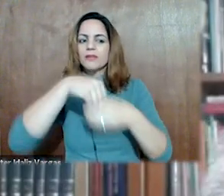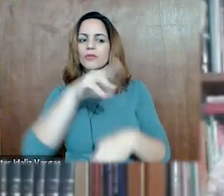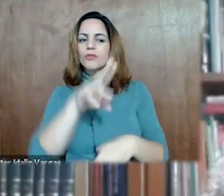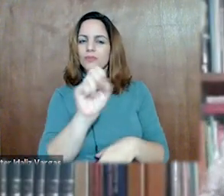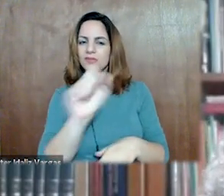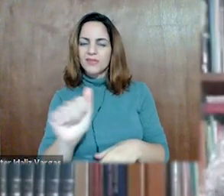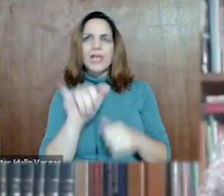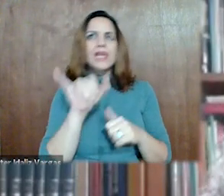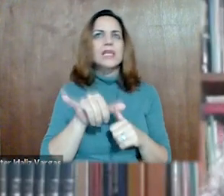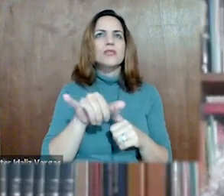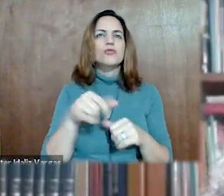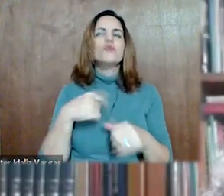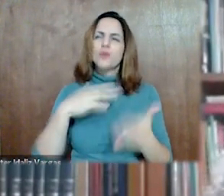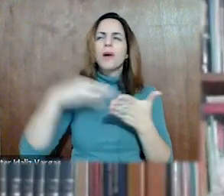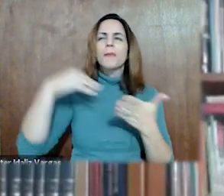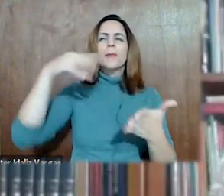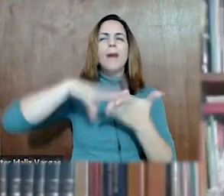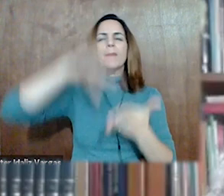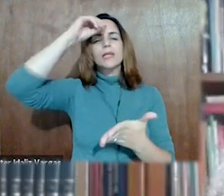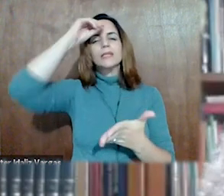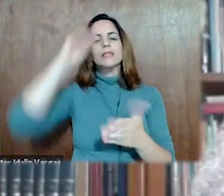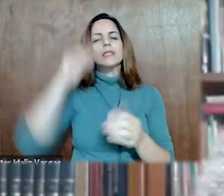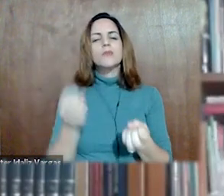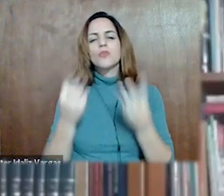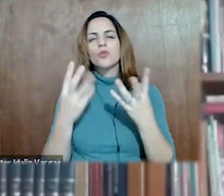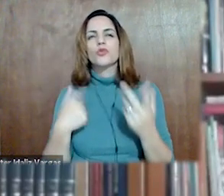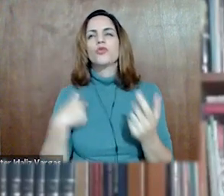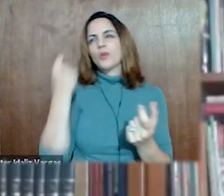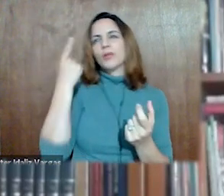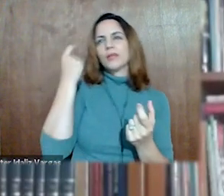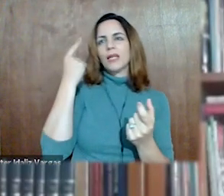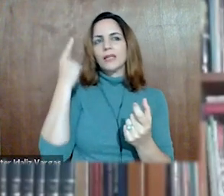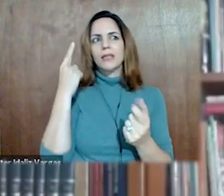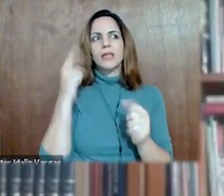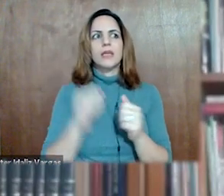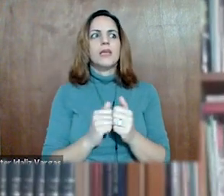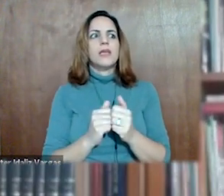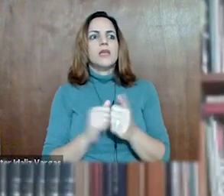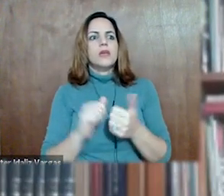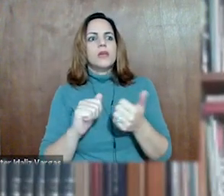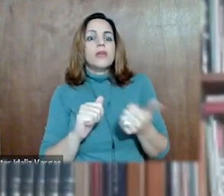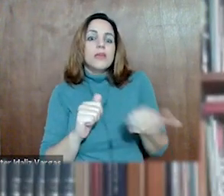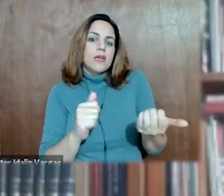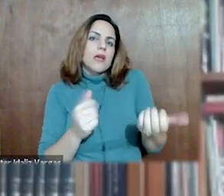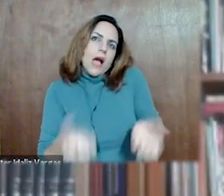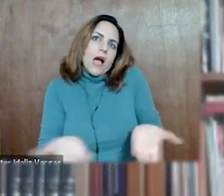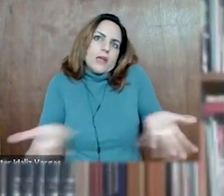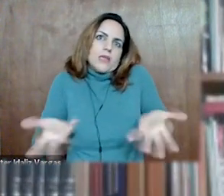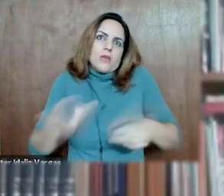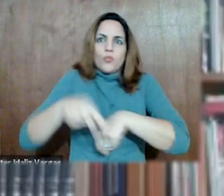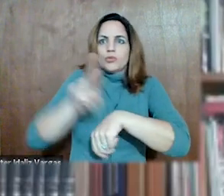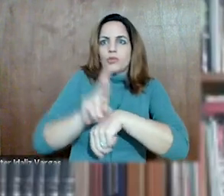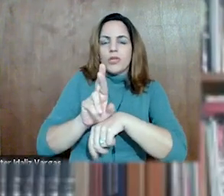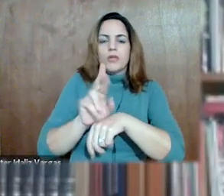lección muy, muy importante para mí. Y obviamente me ayudó a entender el racismo también de Puerto Rico, que se niega, y en Puerto Rico pues a base de